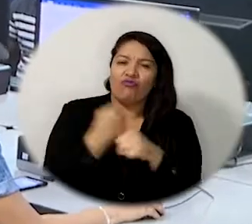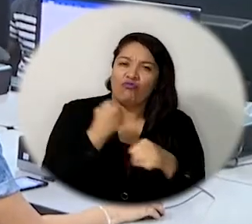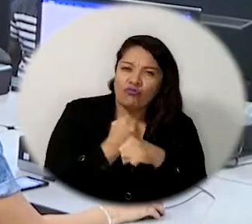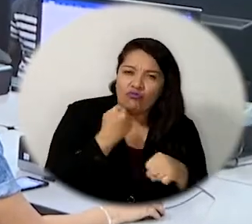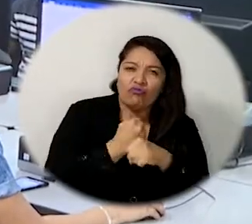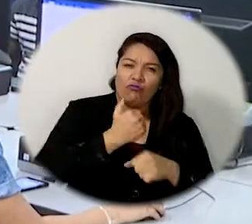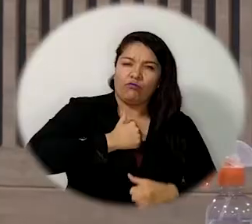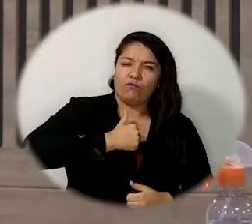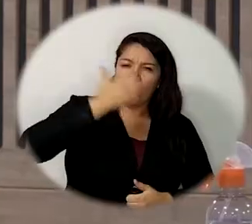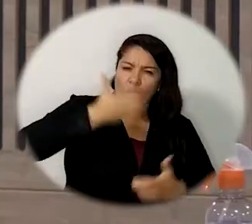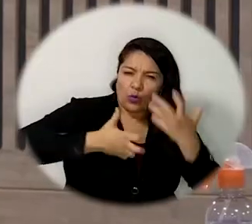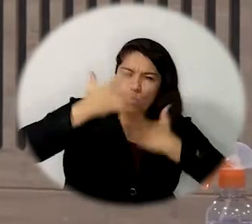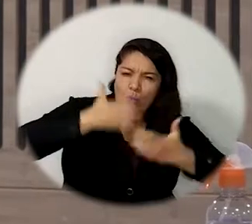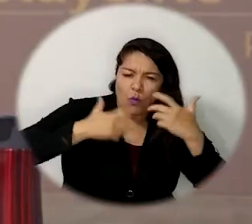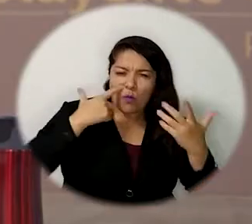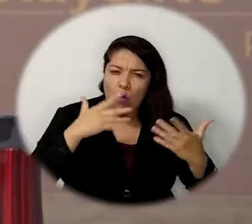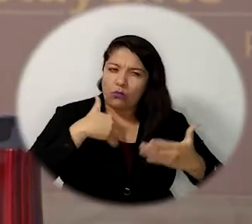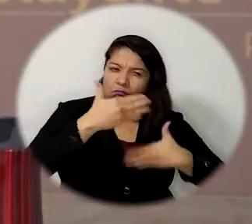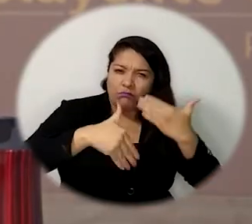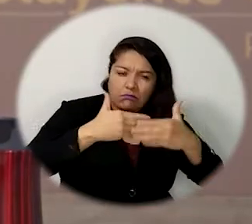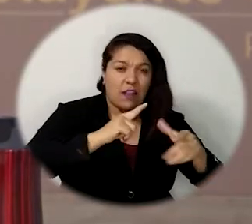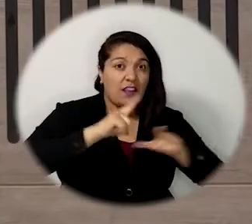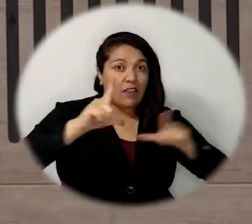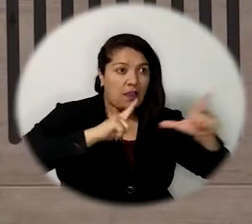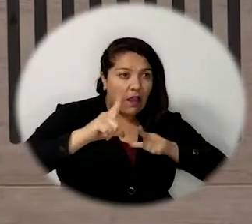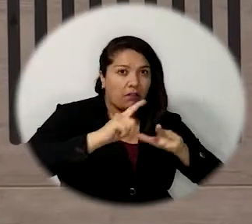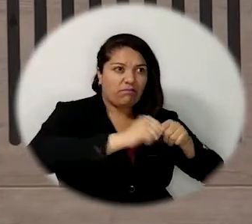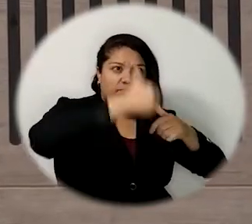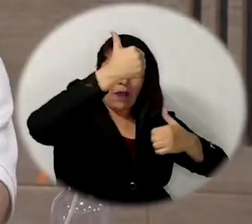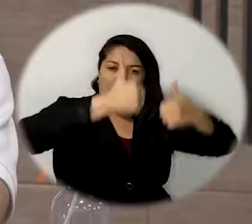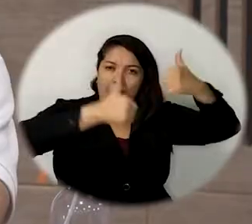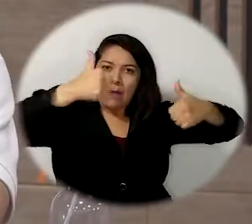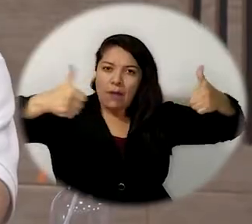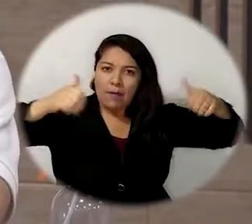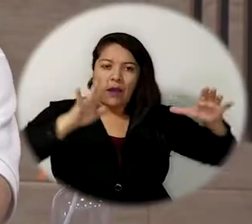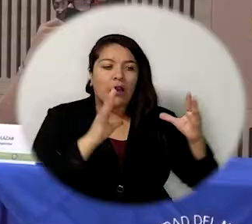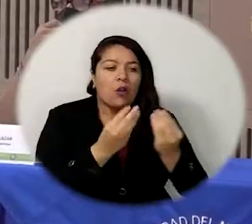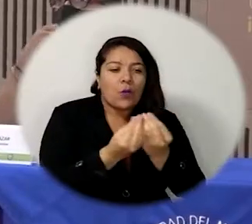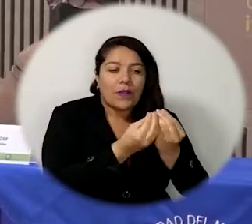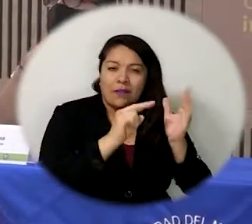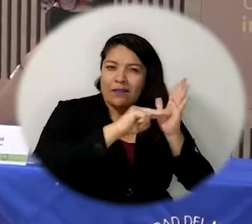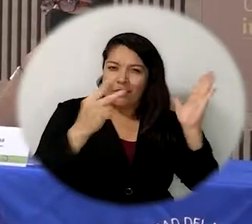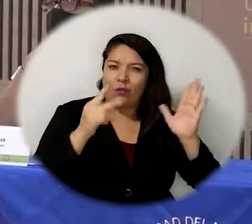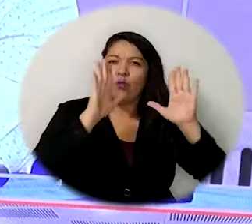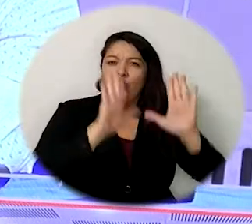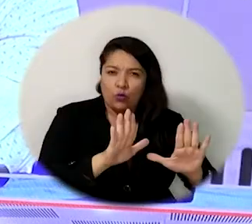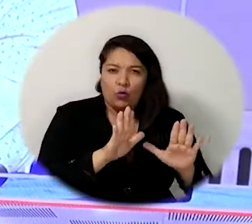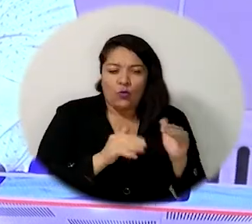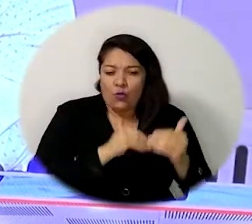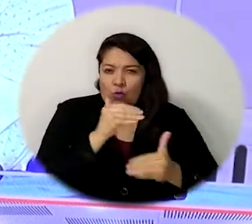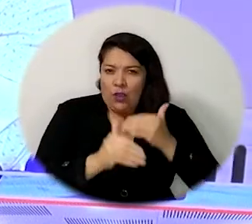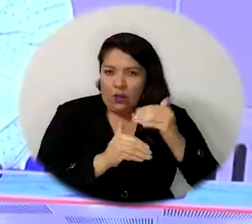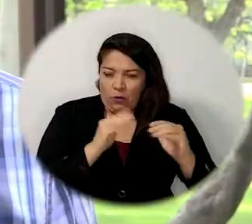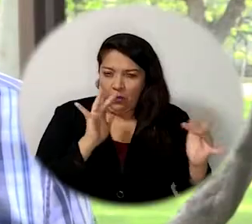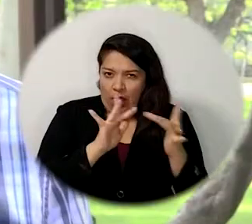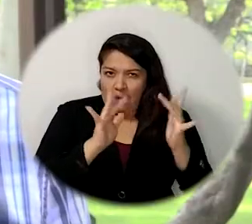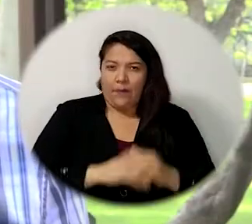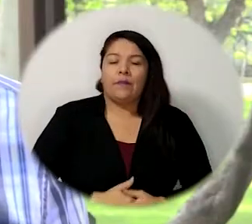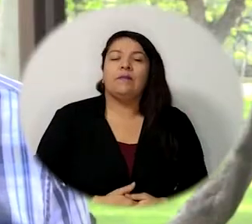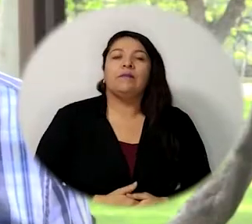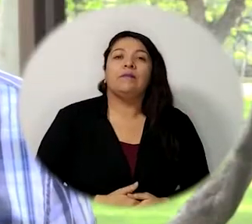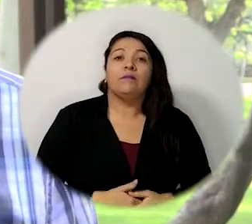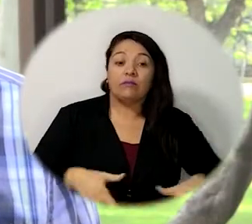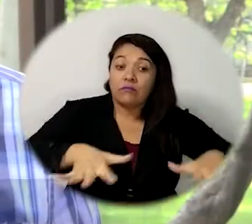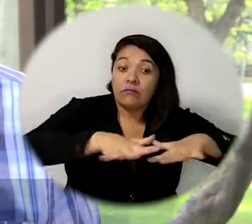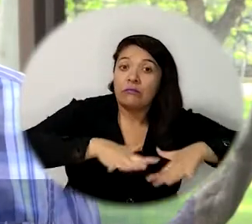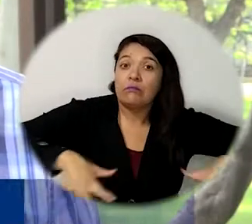proceso de autoevaluación, el liderazgo de las directivas universitarias y del comité técnico dispuesto para este proceso. Se vuelve